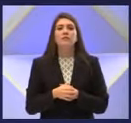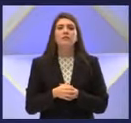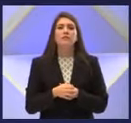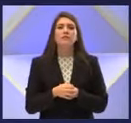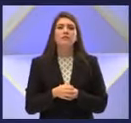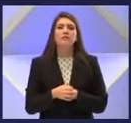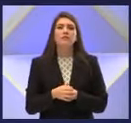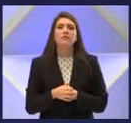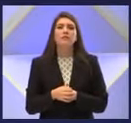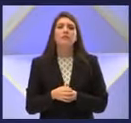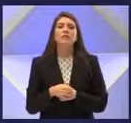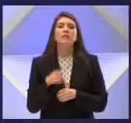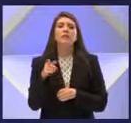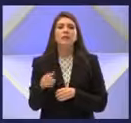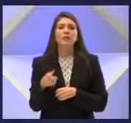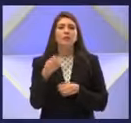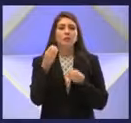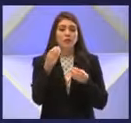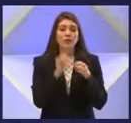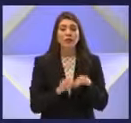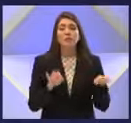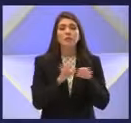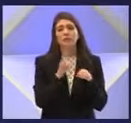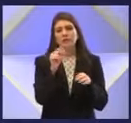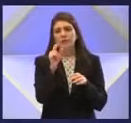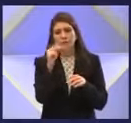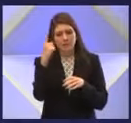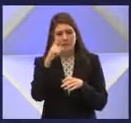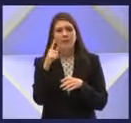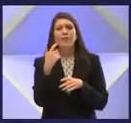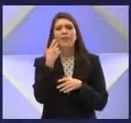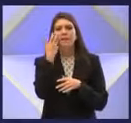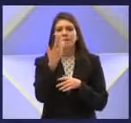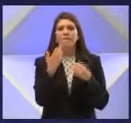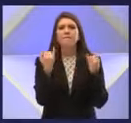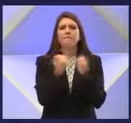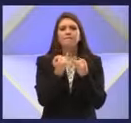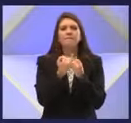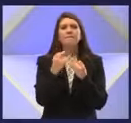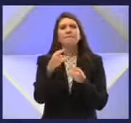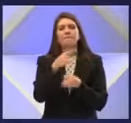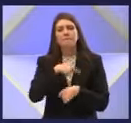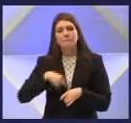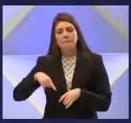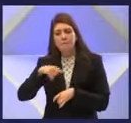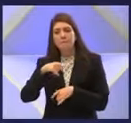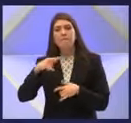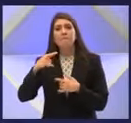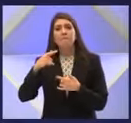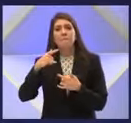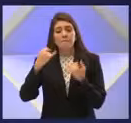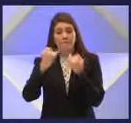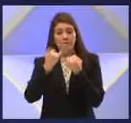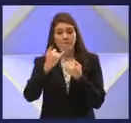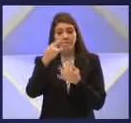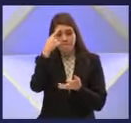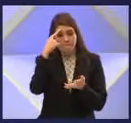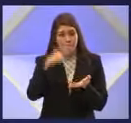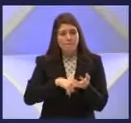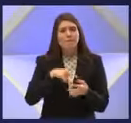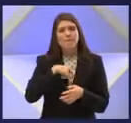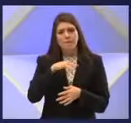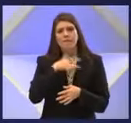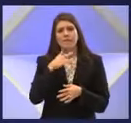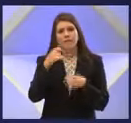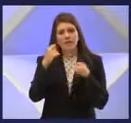poco significativo en eso pero queremos creemos y estoy seguro que esto va a subir vamos